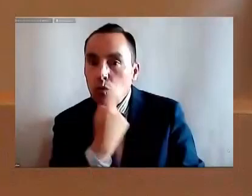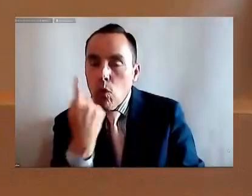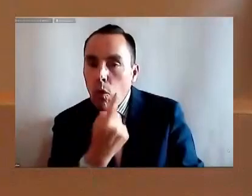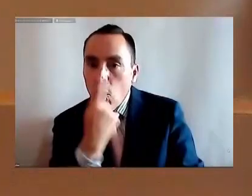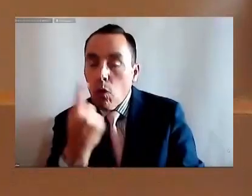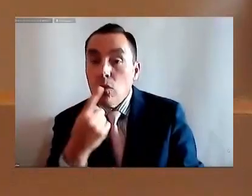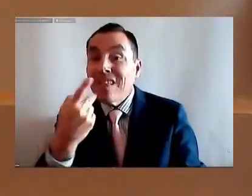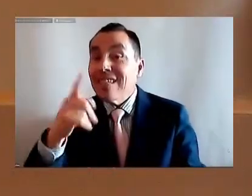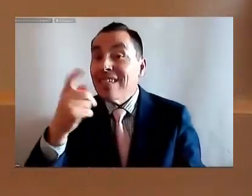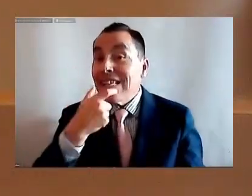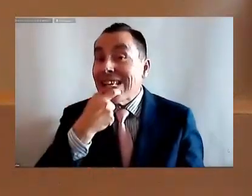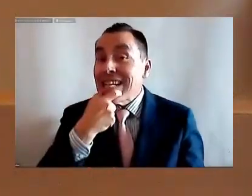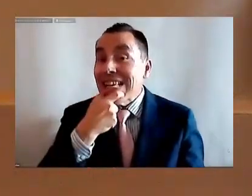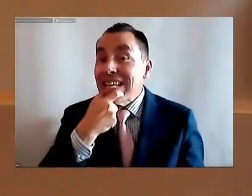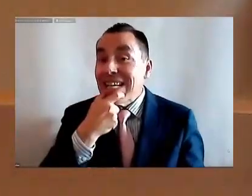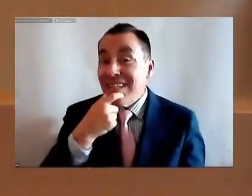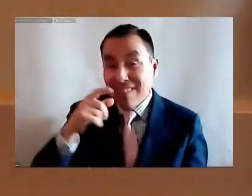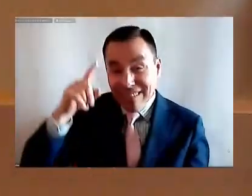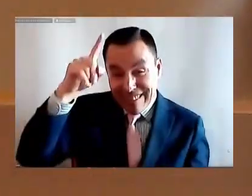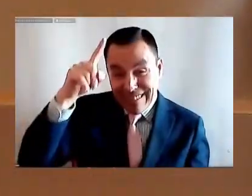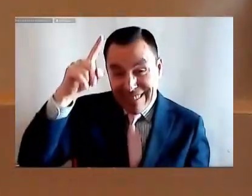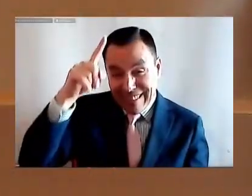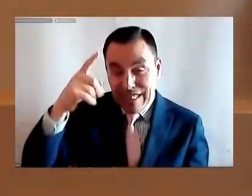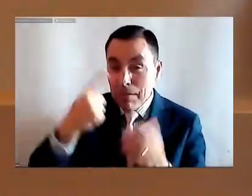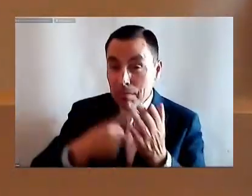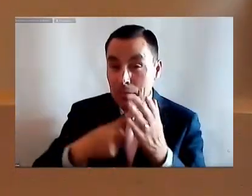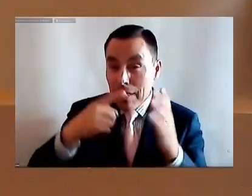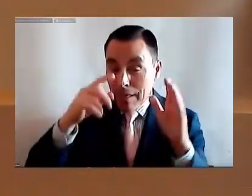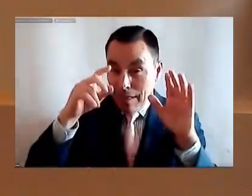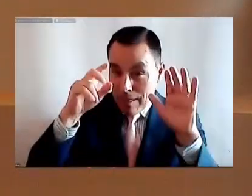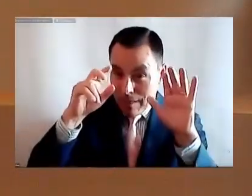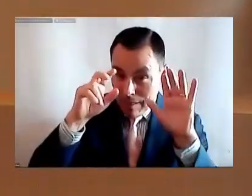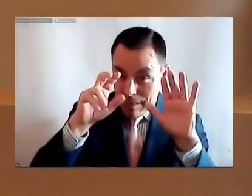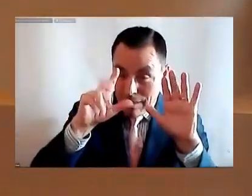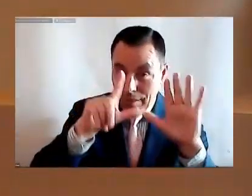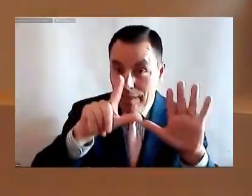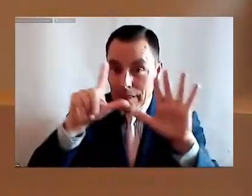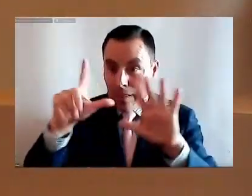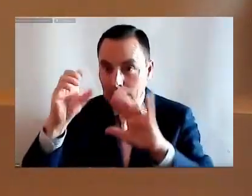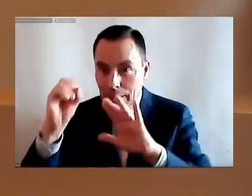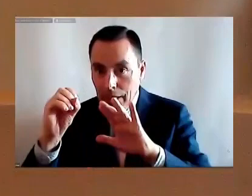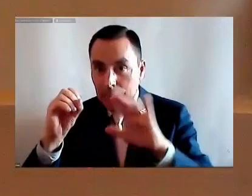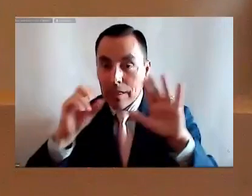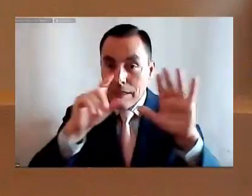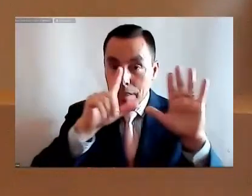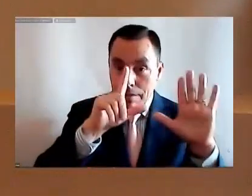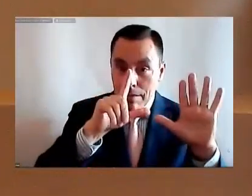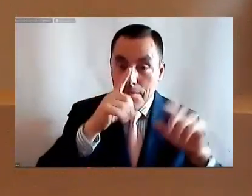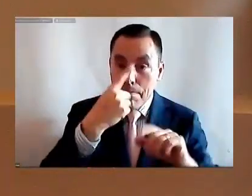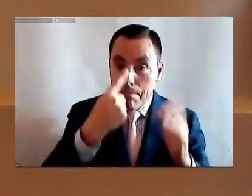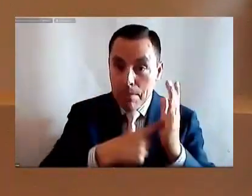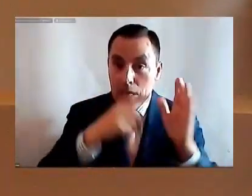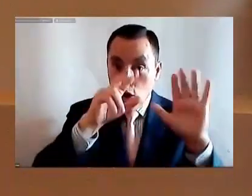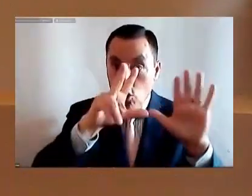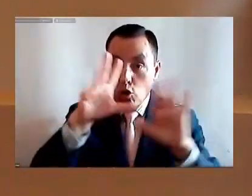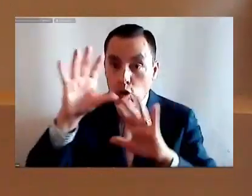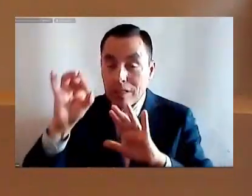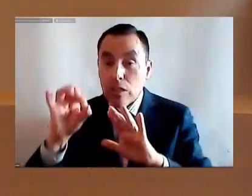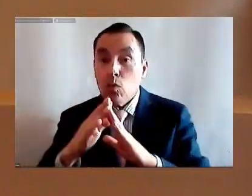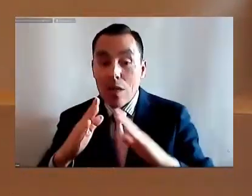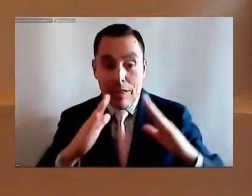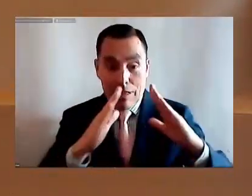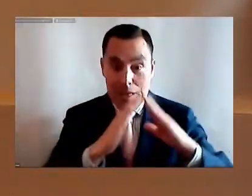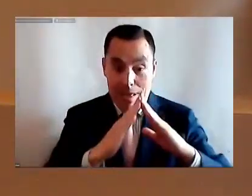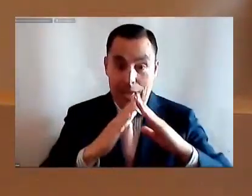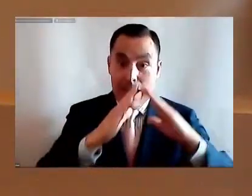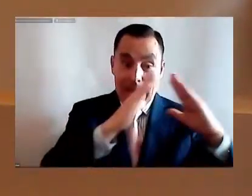primera revolución industrial entre 1770 y 1850. Y ahí los niños los criaban unas vecinas, buena